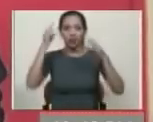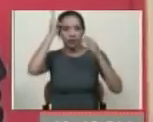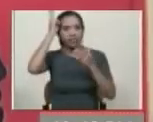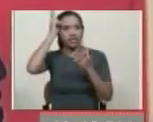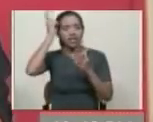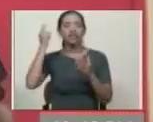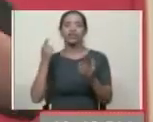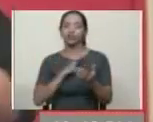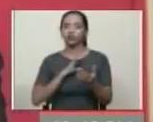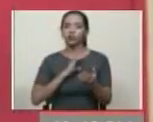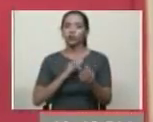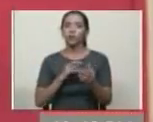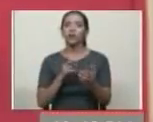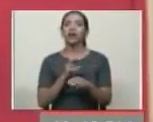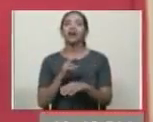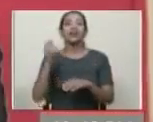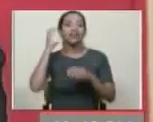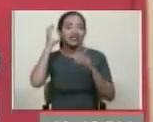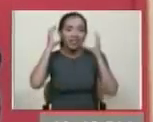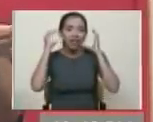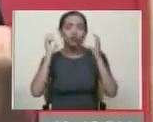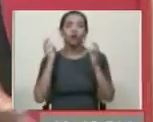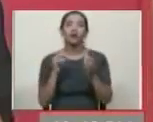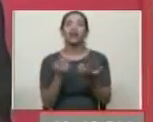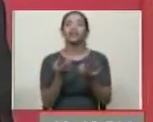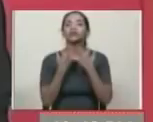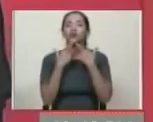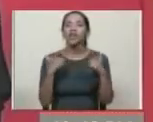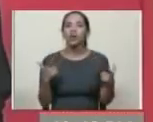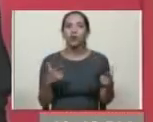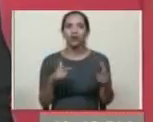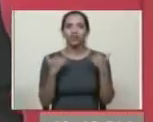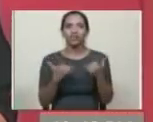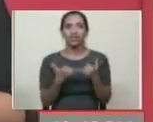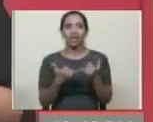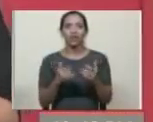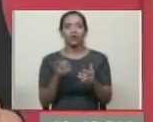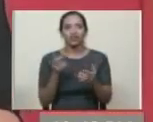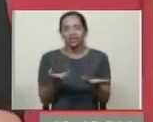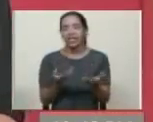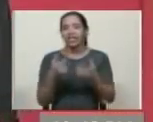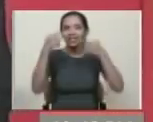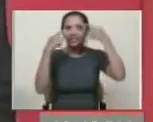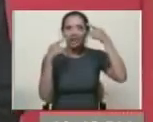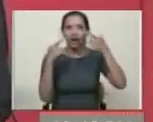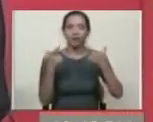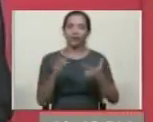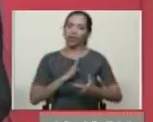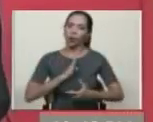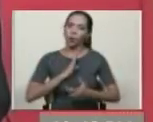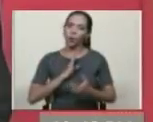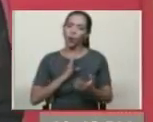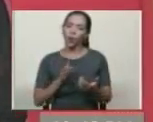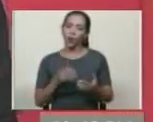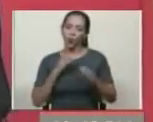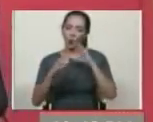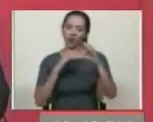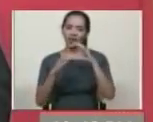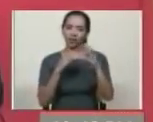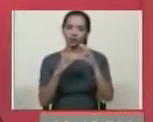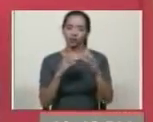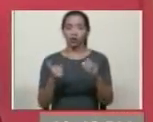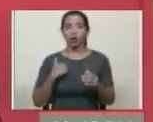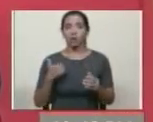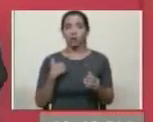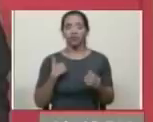propias radios comunitarias y en su lengua. Entonces todos hemos ya seguido como el ejemplo de Chávez, que era innato comunicador, y aprovechando